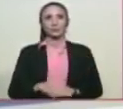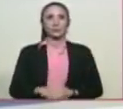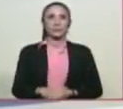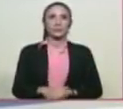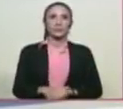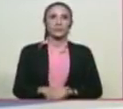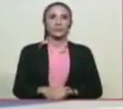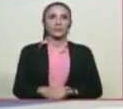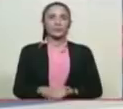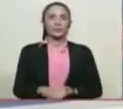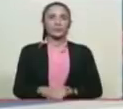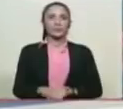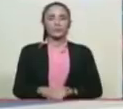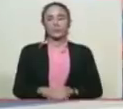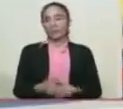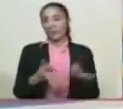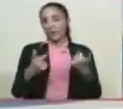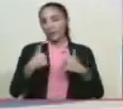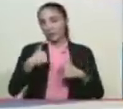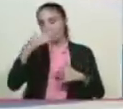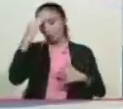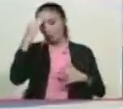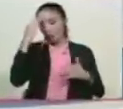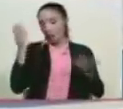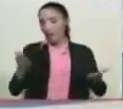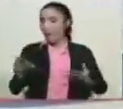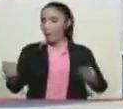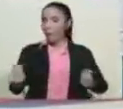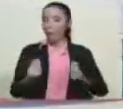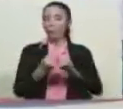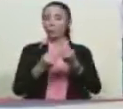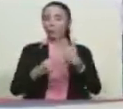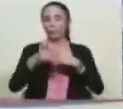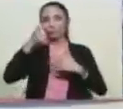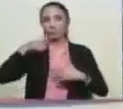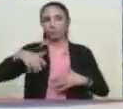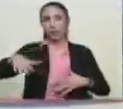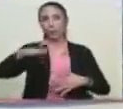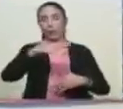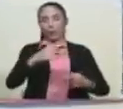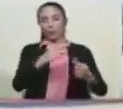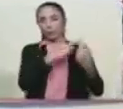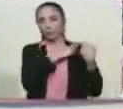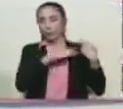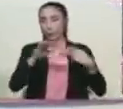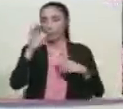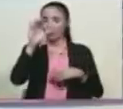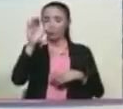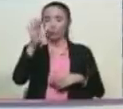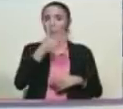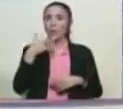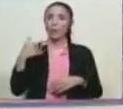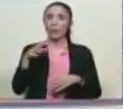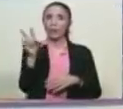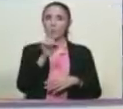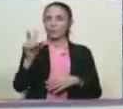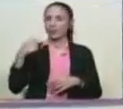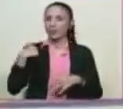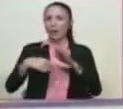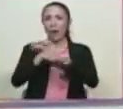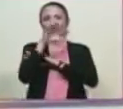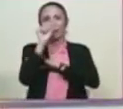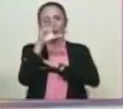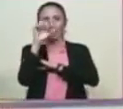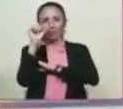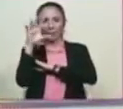que sé cabalgar con las riendas bien apretada hacia el futuro de Venezuela. He aprendido a llevar las